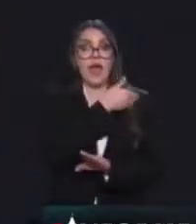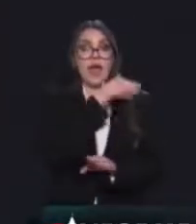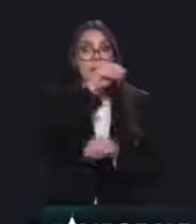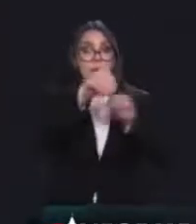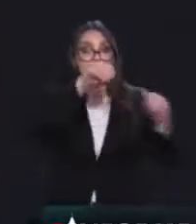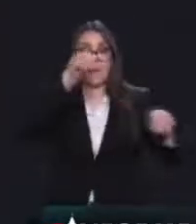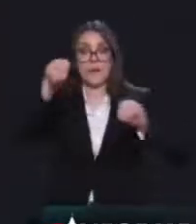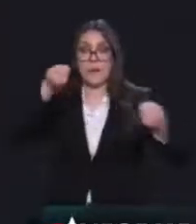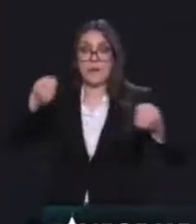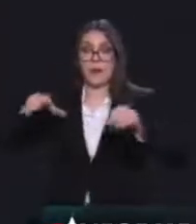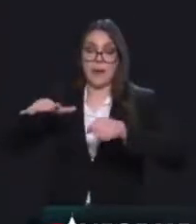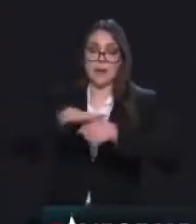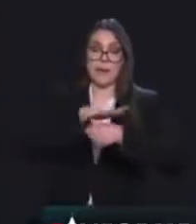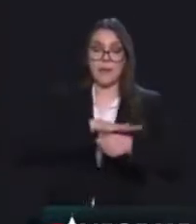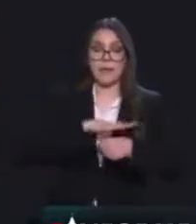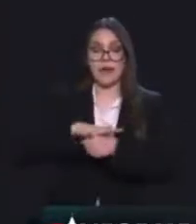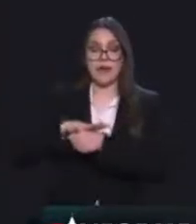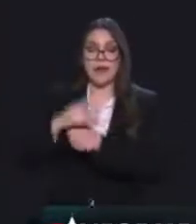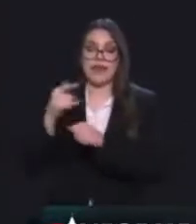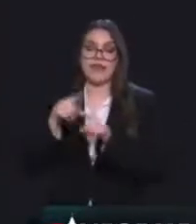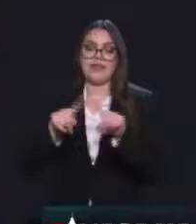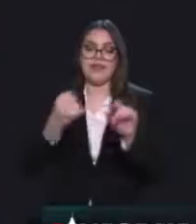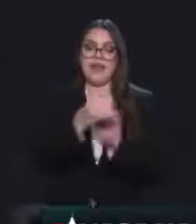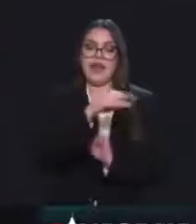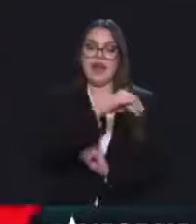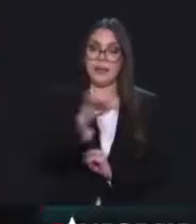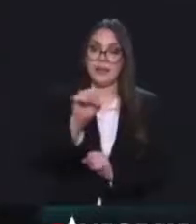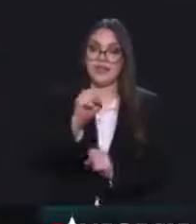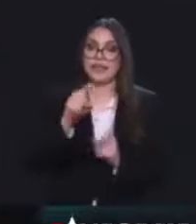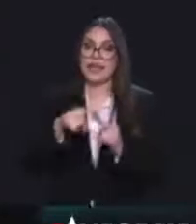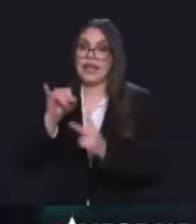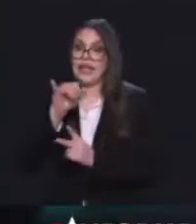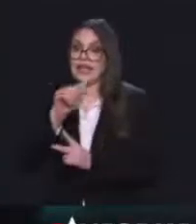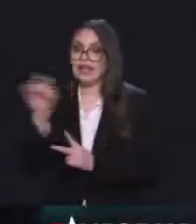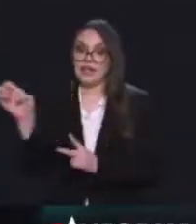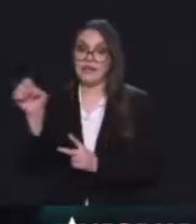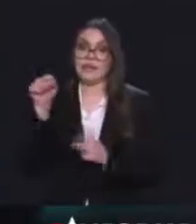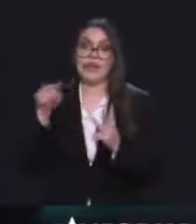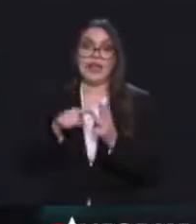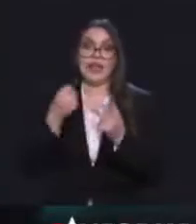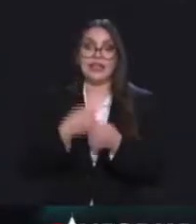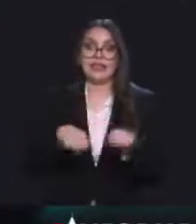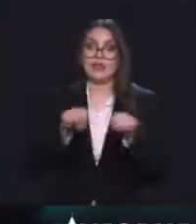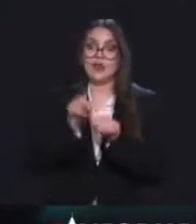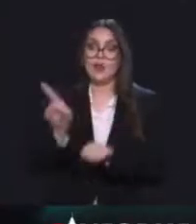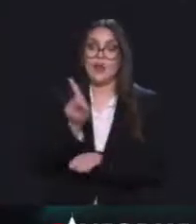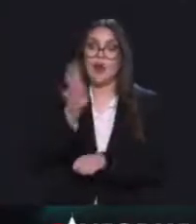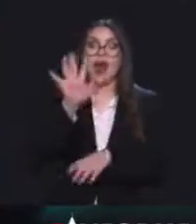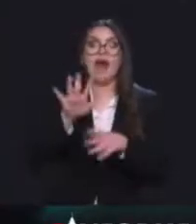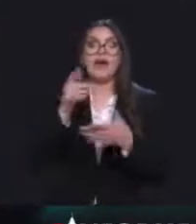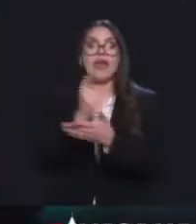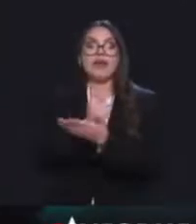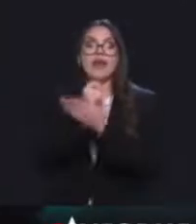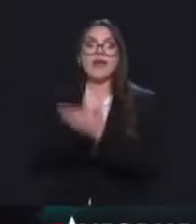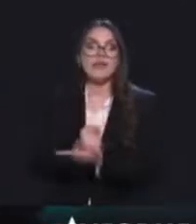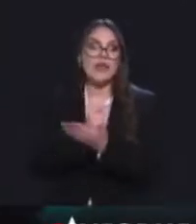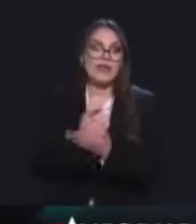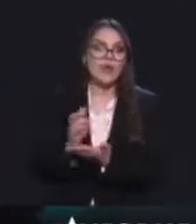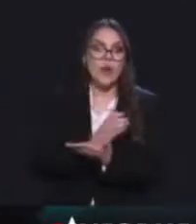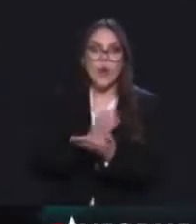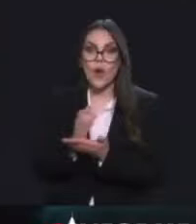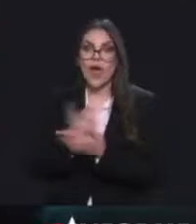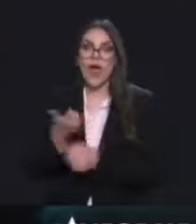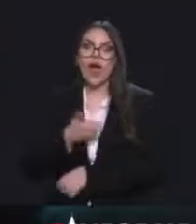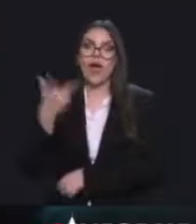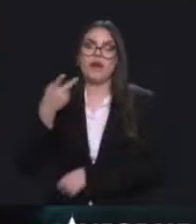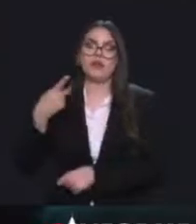muchos padecimientos, particularmente crónicos y los que son caros, que el Seguro Popular no te los cubría. Entonces, ahí yo con ese